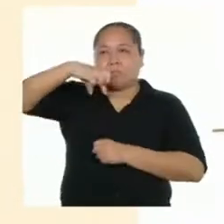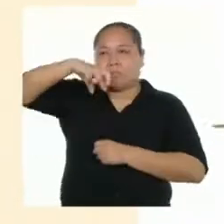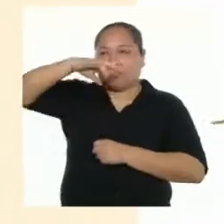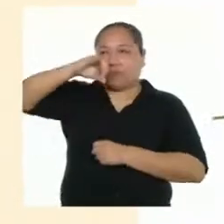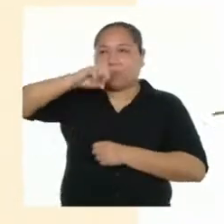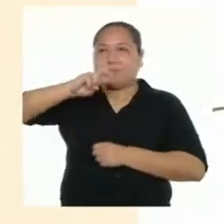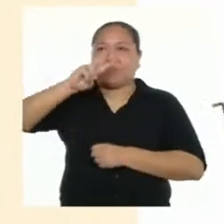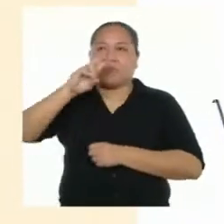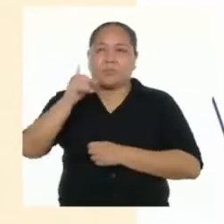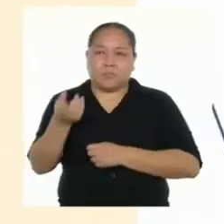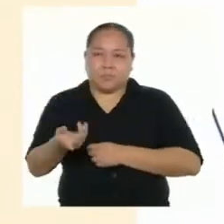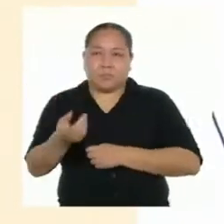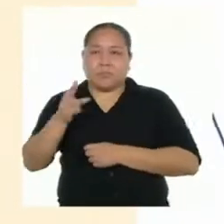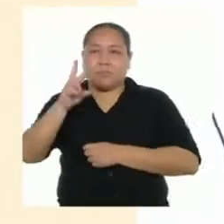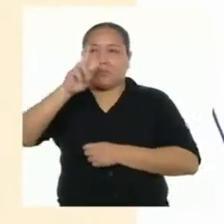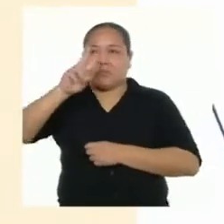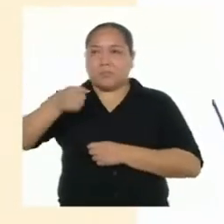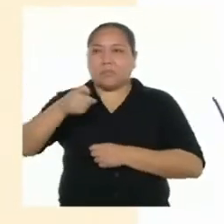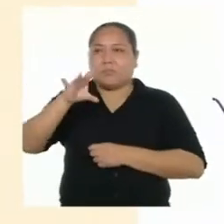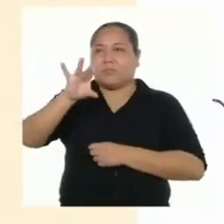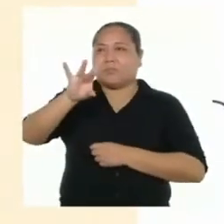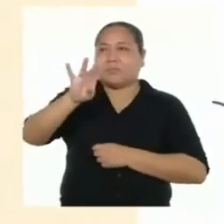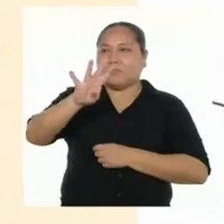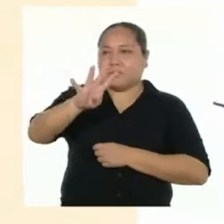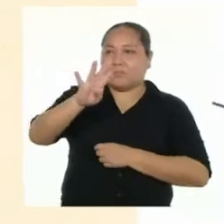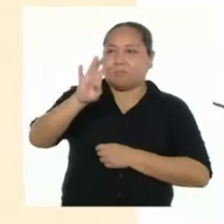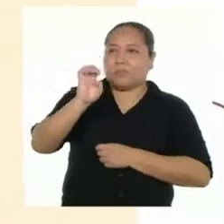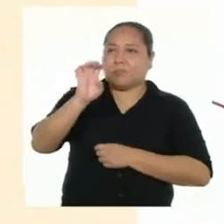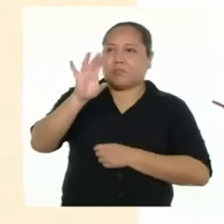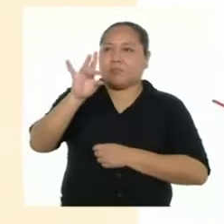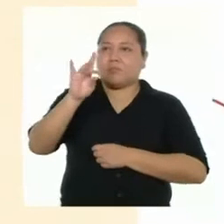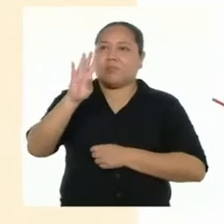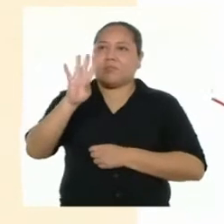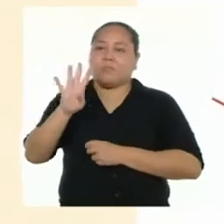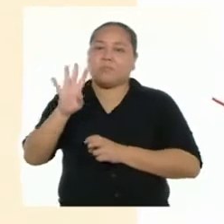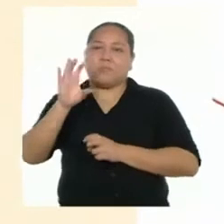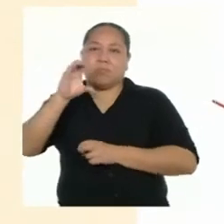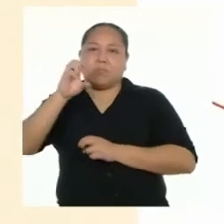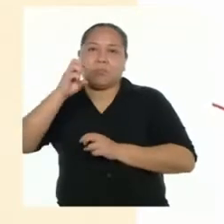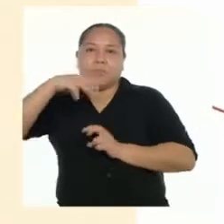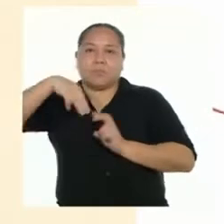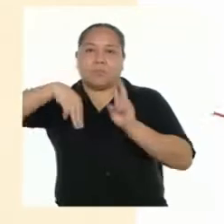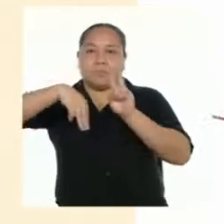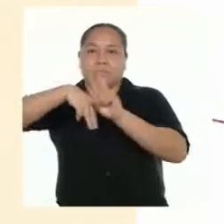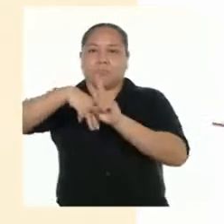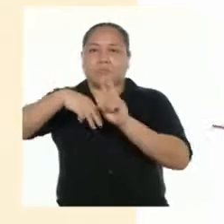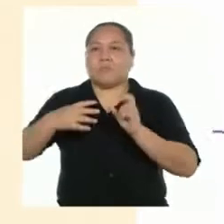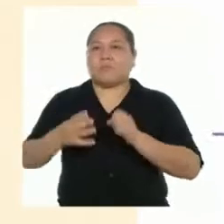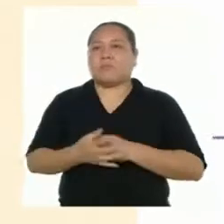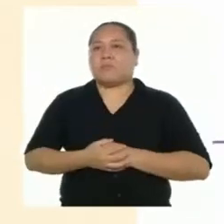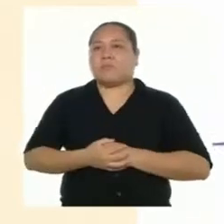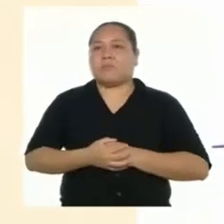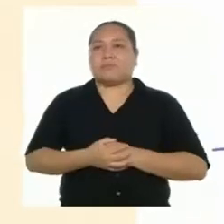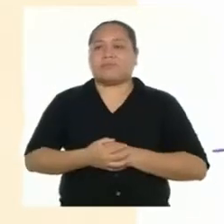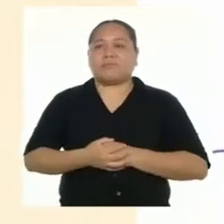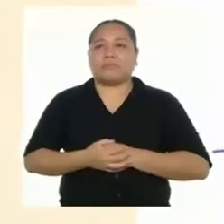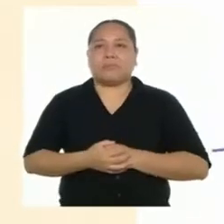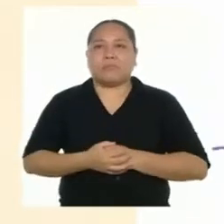de 2484 centímetros cuadrados.